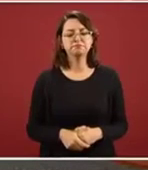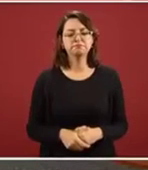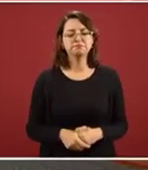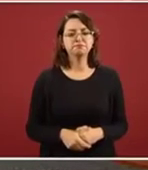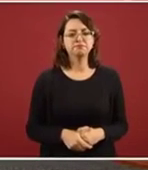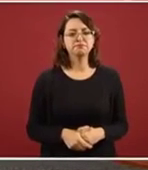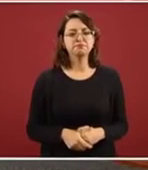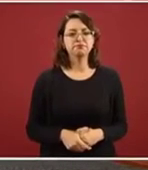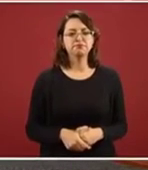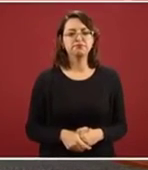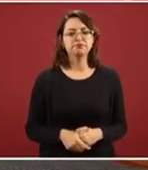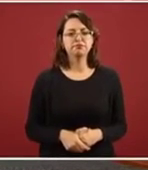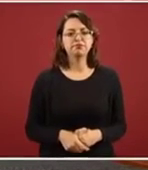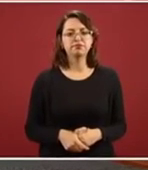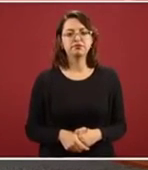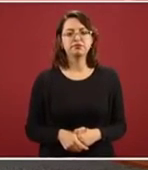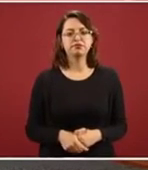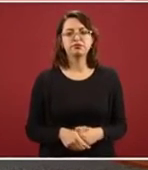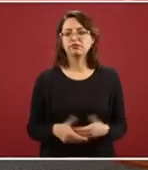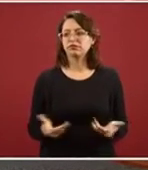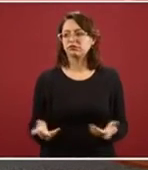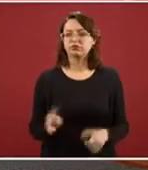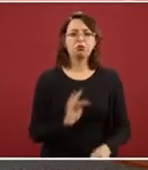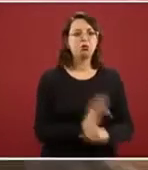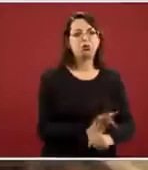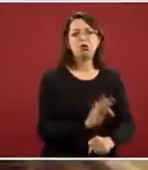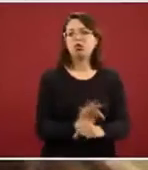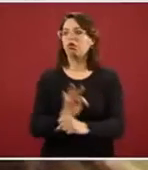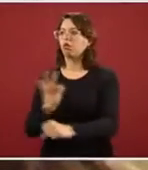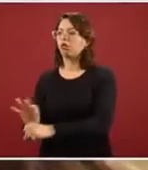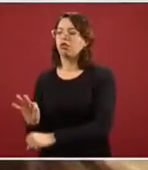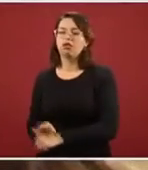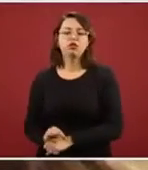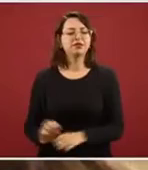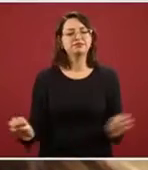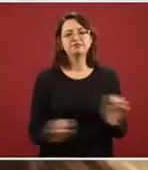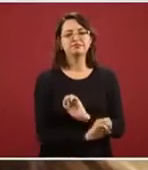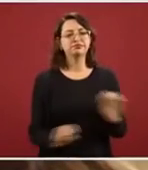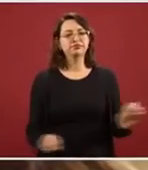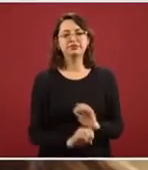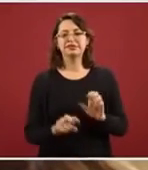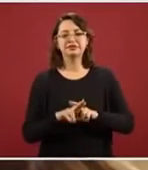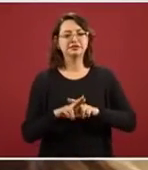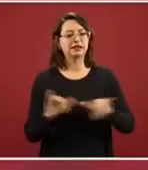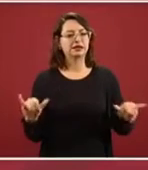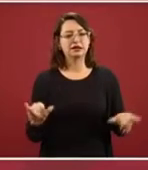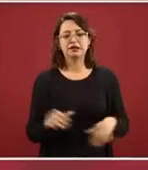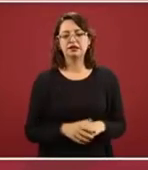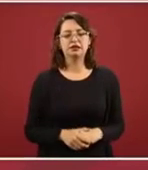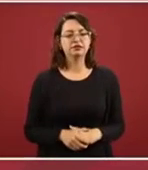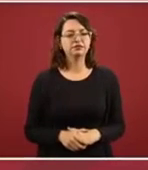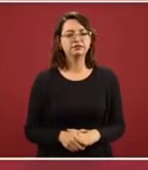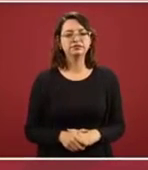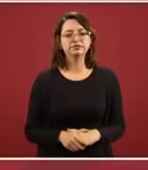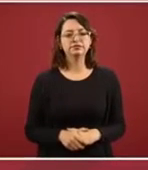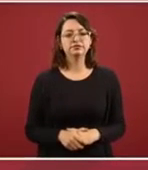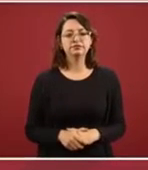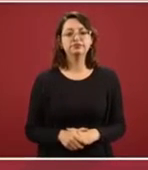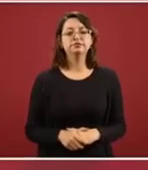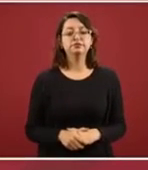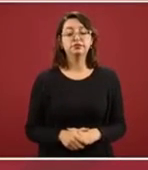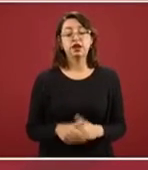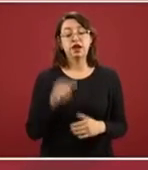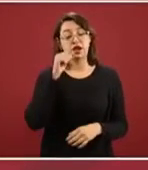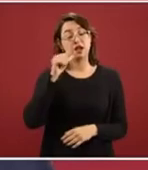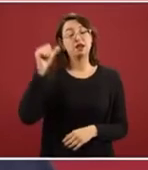Ya no se protege a nadie. Y se está procurando cuidar mucho, ayer